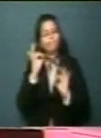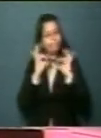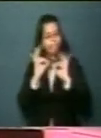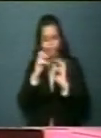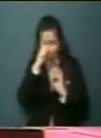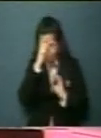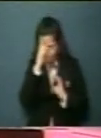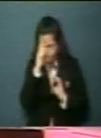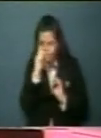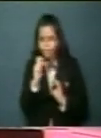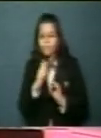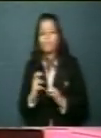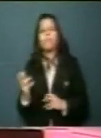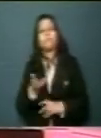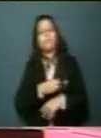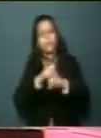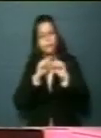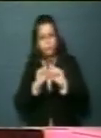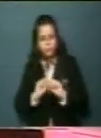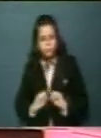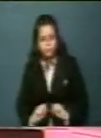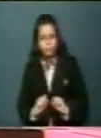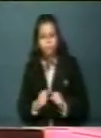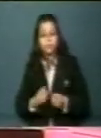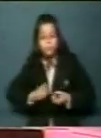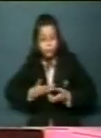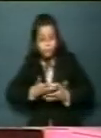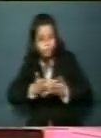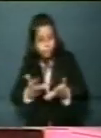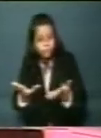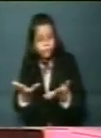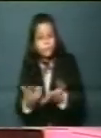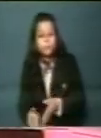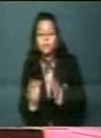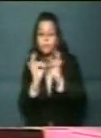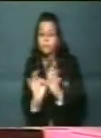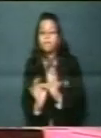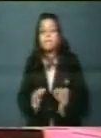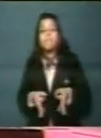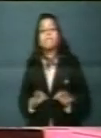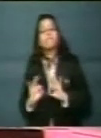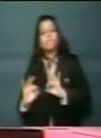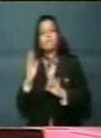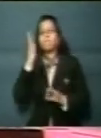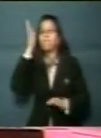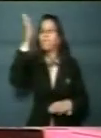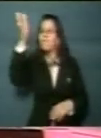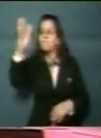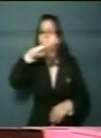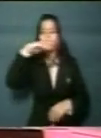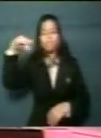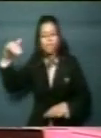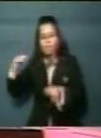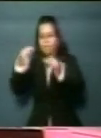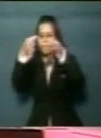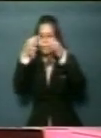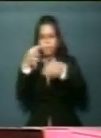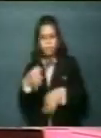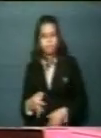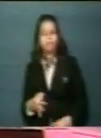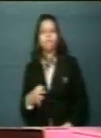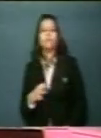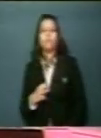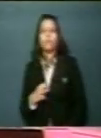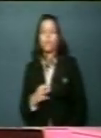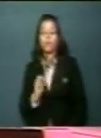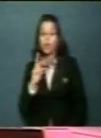homenaje que podemos otorgarles y la mejor forma de consolidar el futuro de nuestra patria.